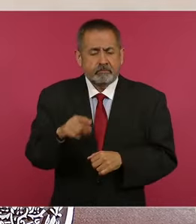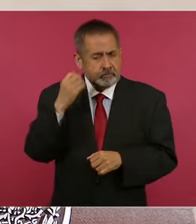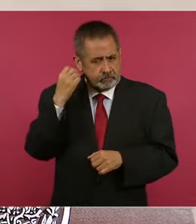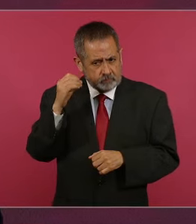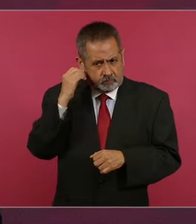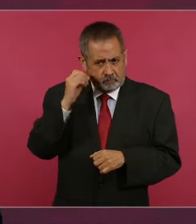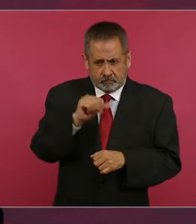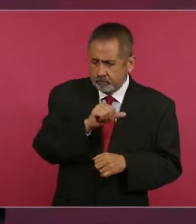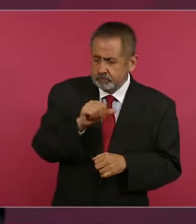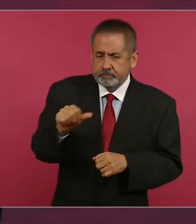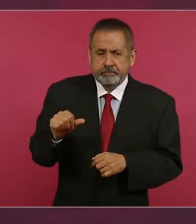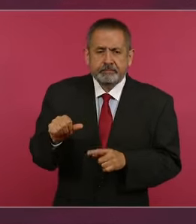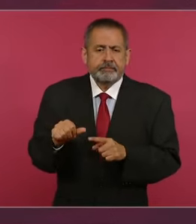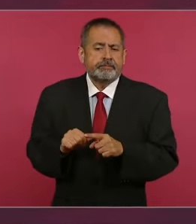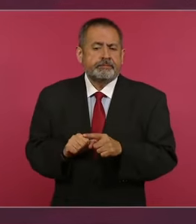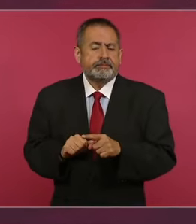Oaxaca